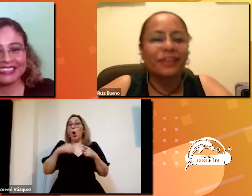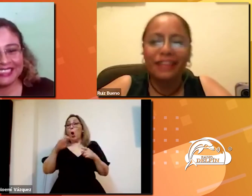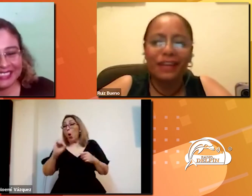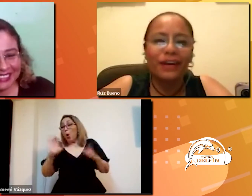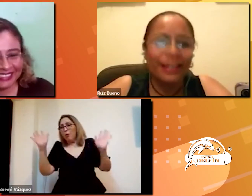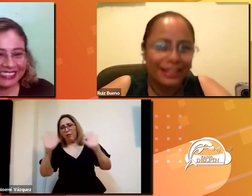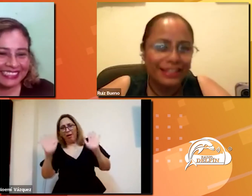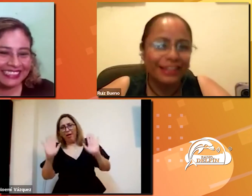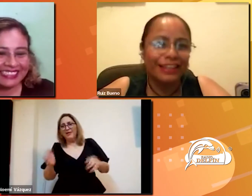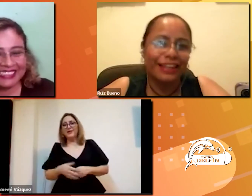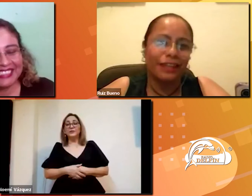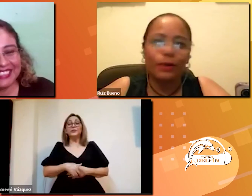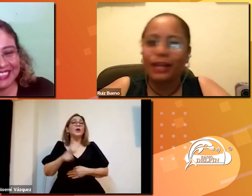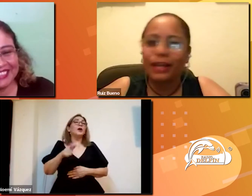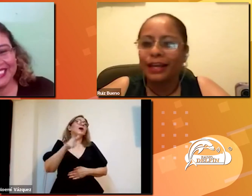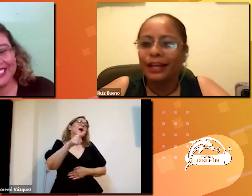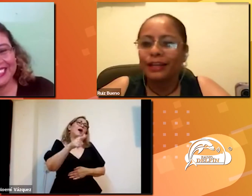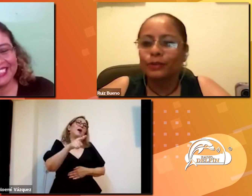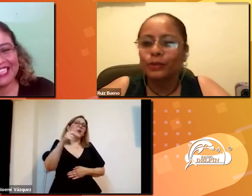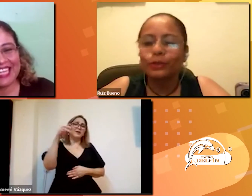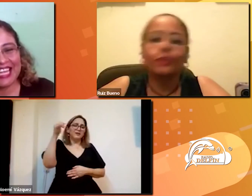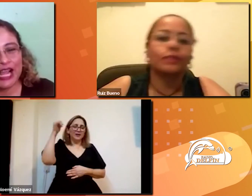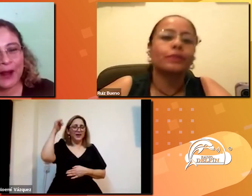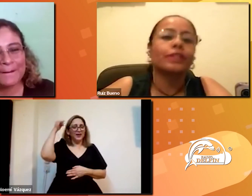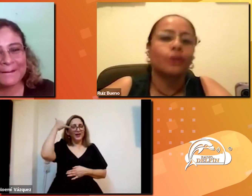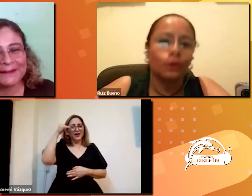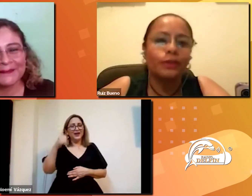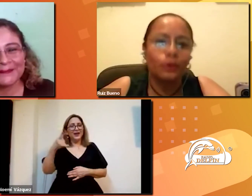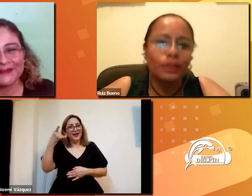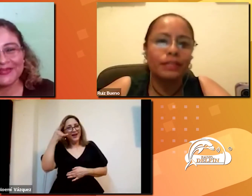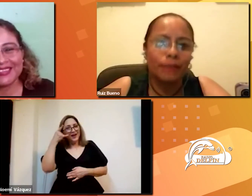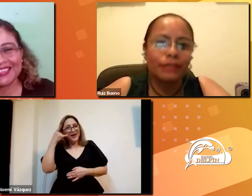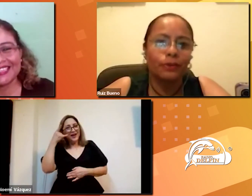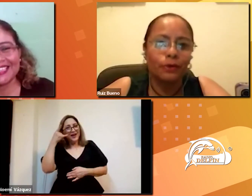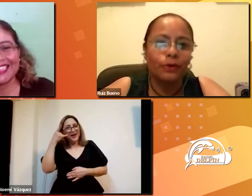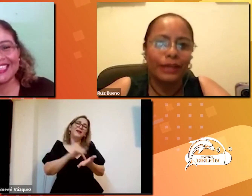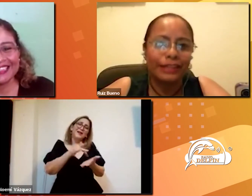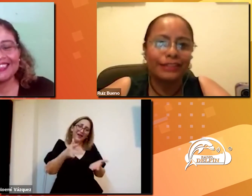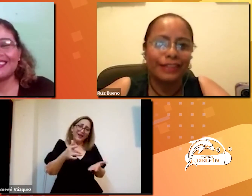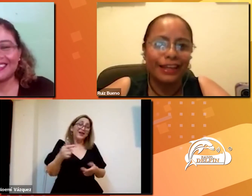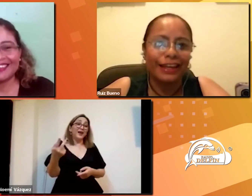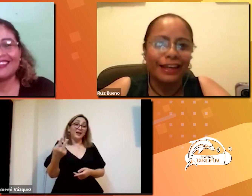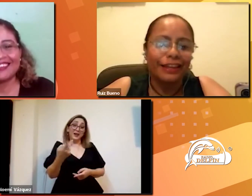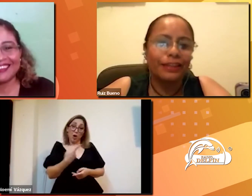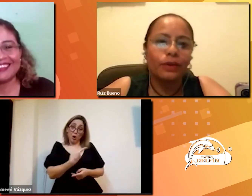despedirnos? No, pues quiero agradecerte, Jenny, porque nosotros nos hemos conocido en un espacio,